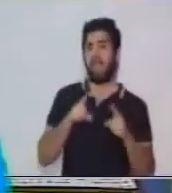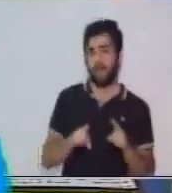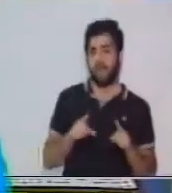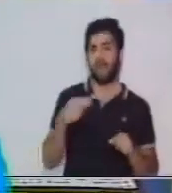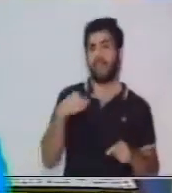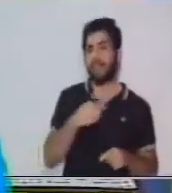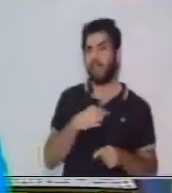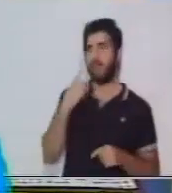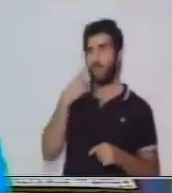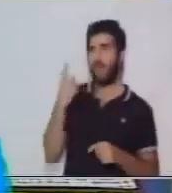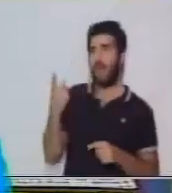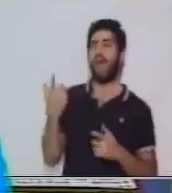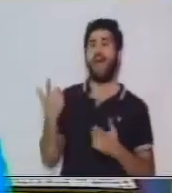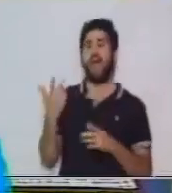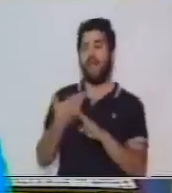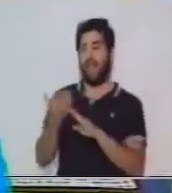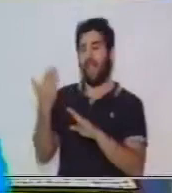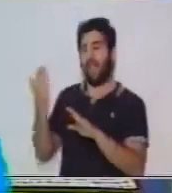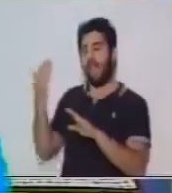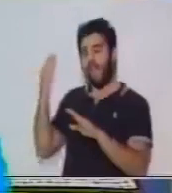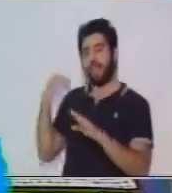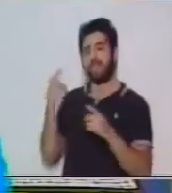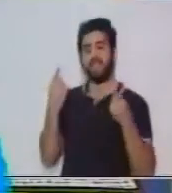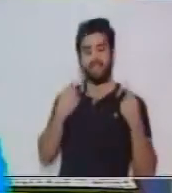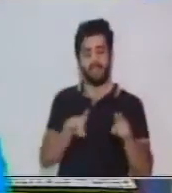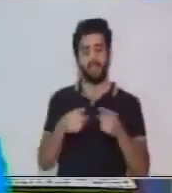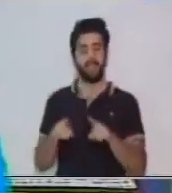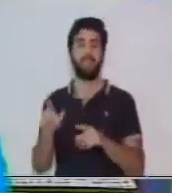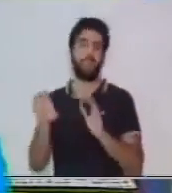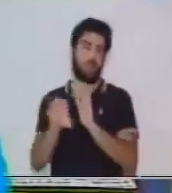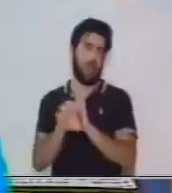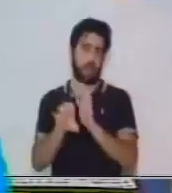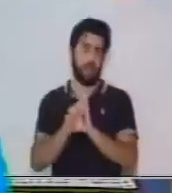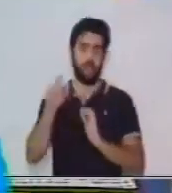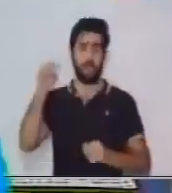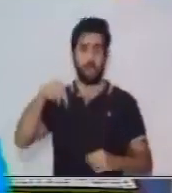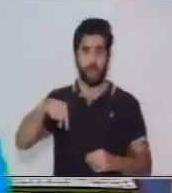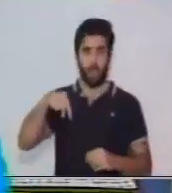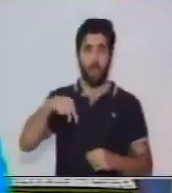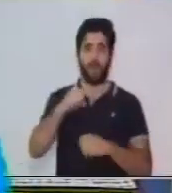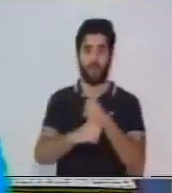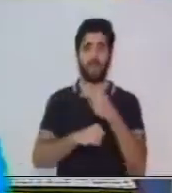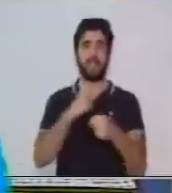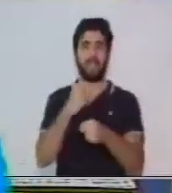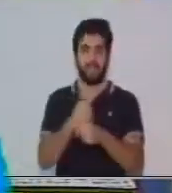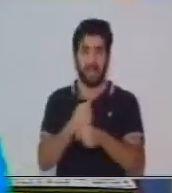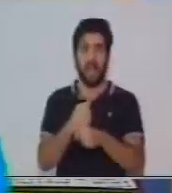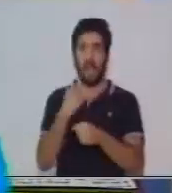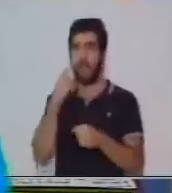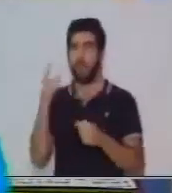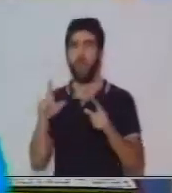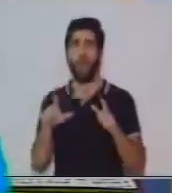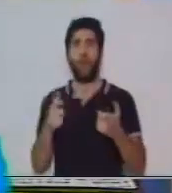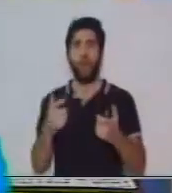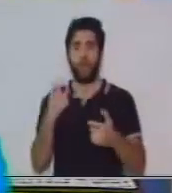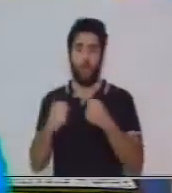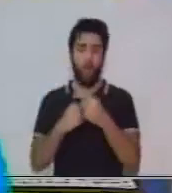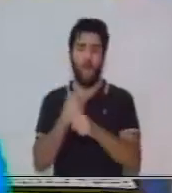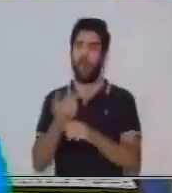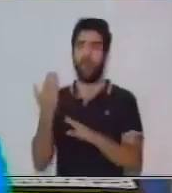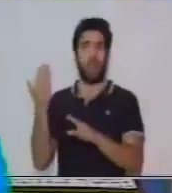nos ocurrió, por decirlo? Este año, pues el Día del Niño fue bastante atípico a comparación de años